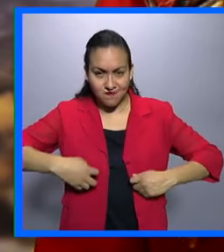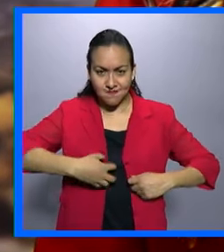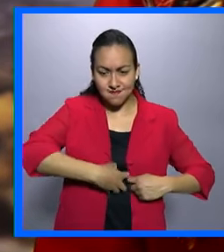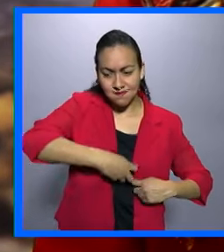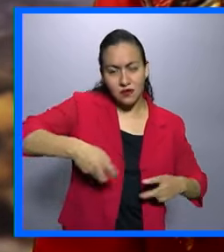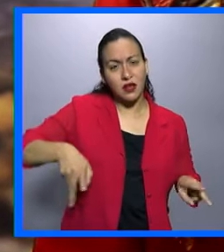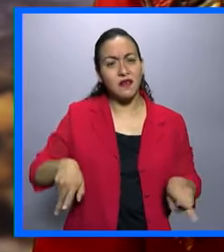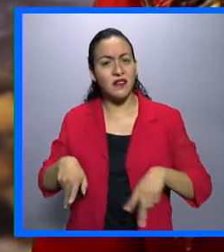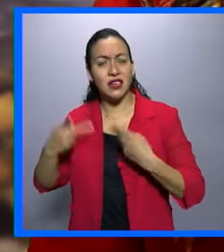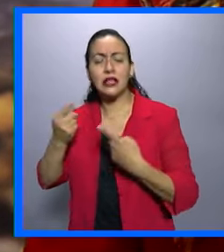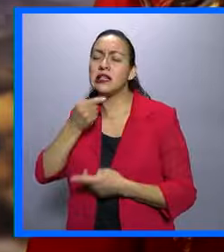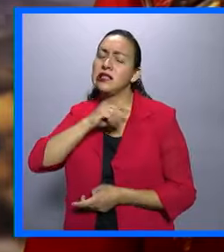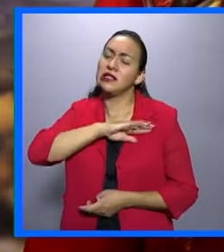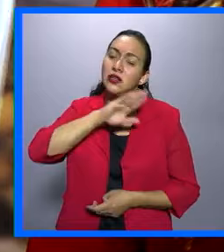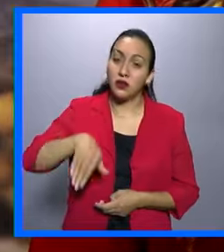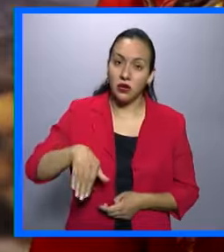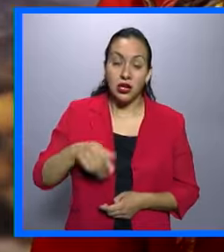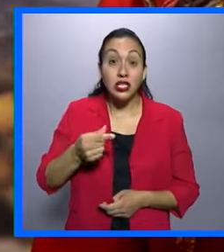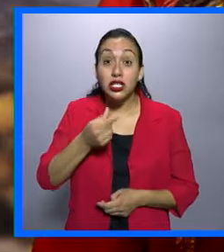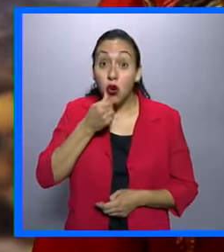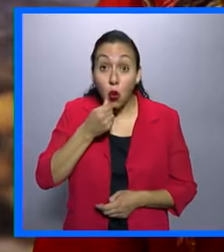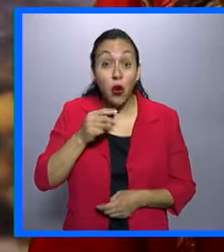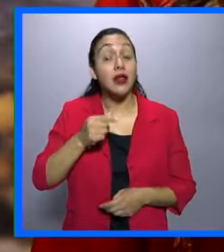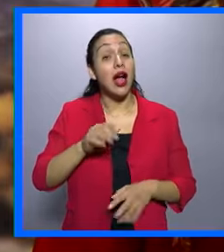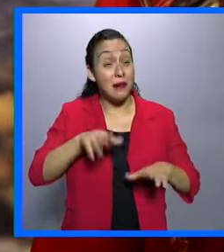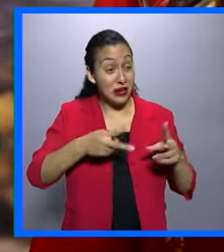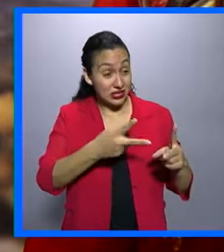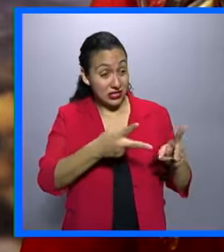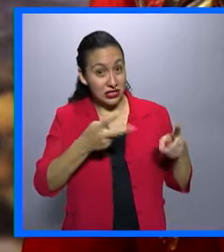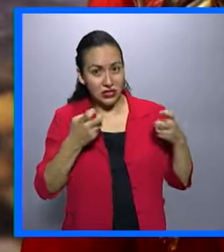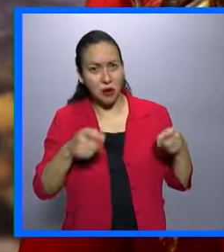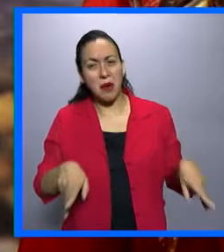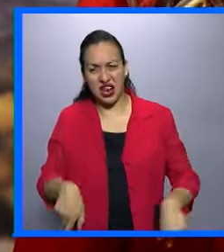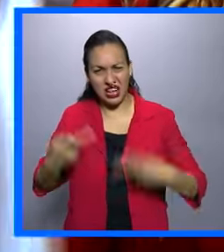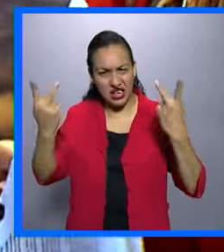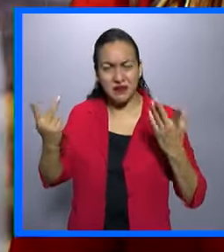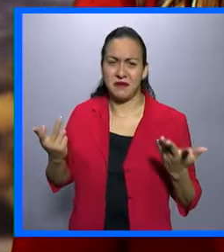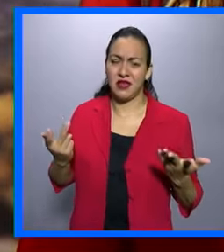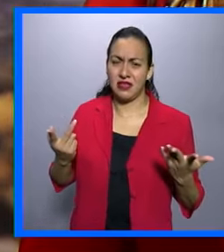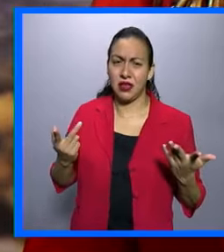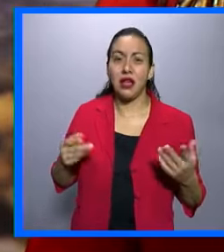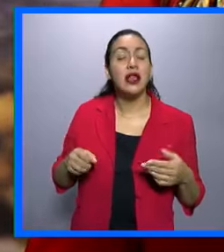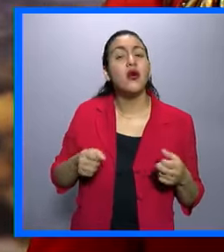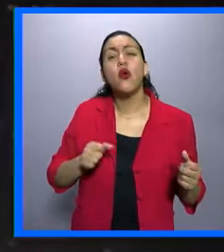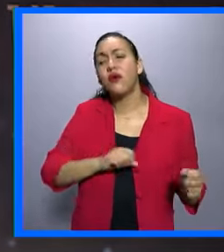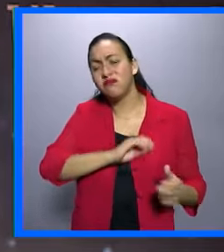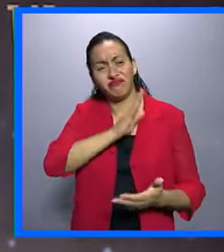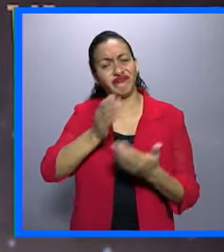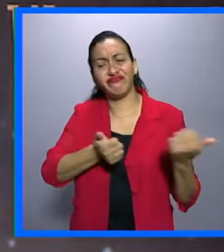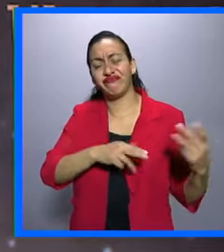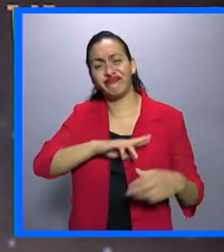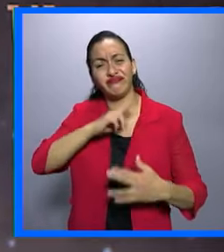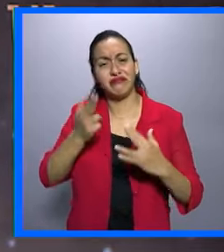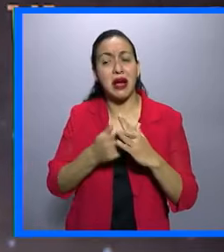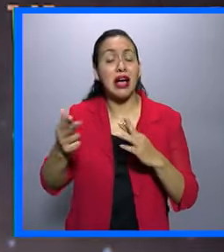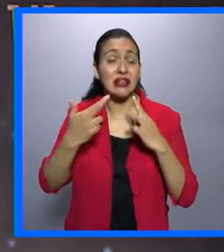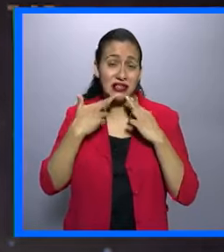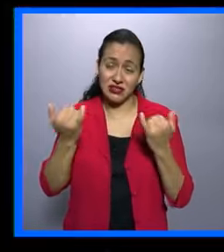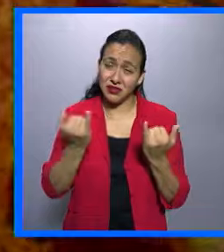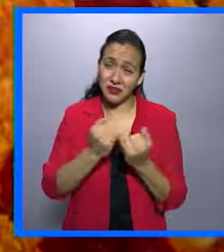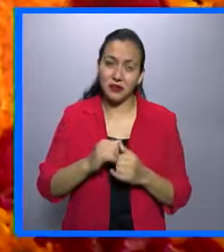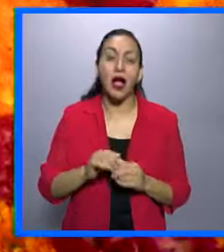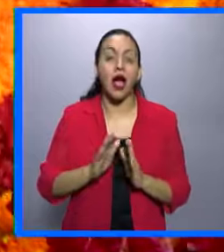se niegan, acaban en las fosas clandestinas de lugares como el Rancho Izaguirre. La ofrenda retoma